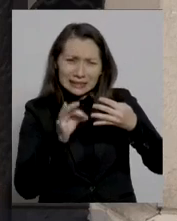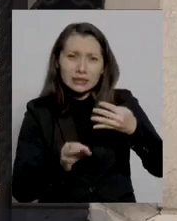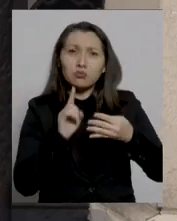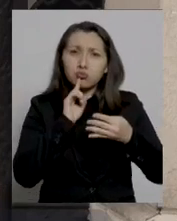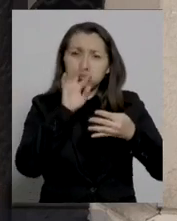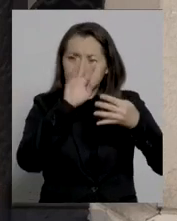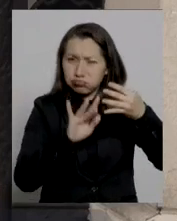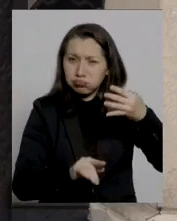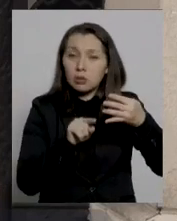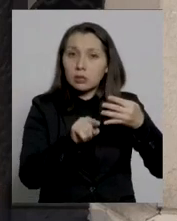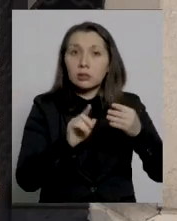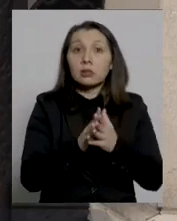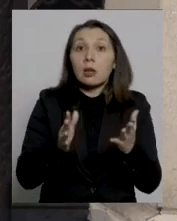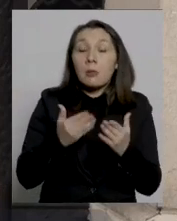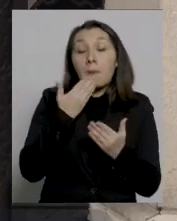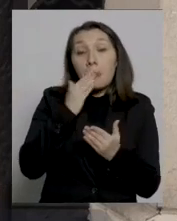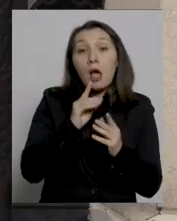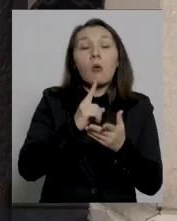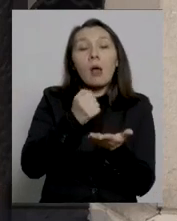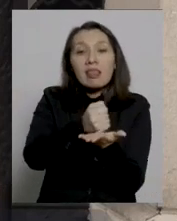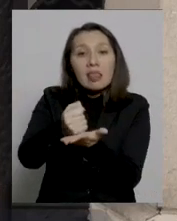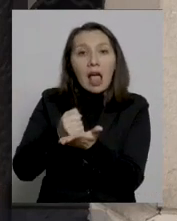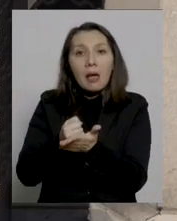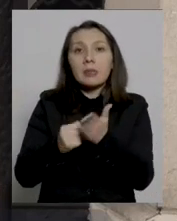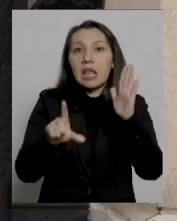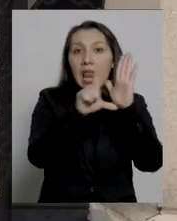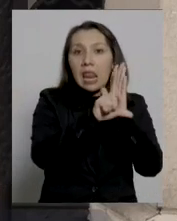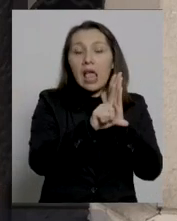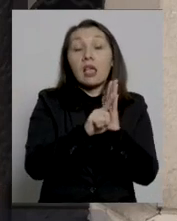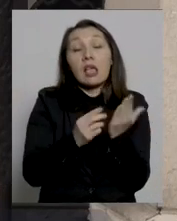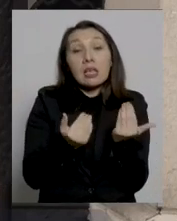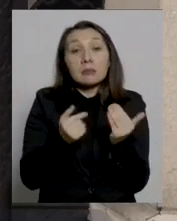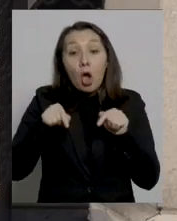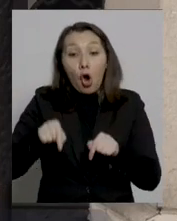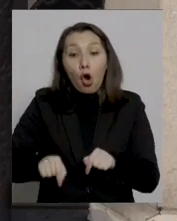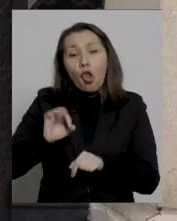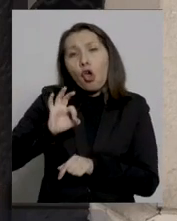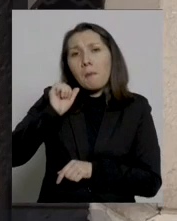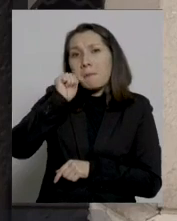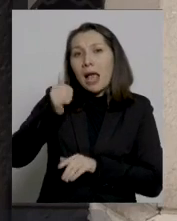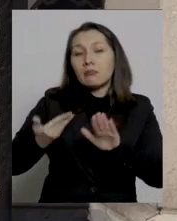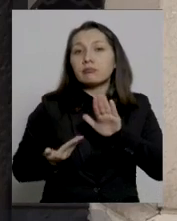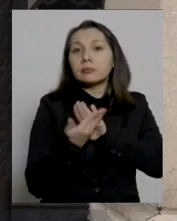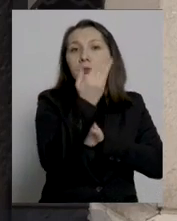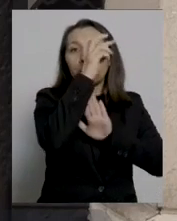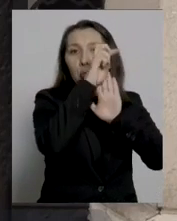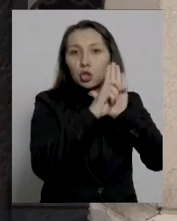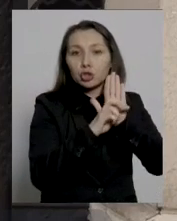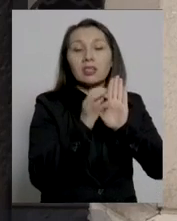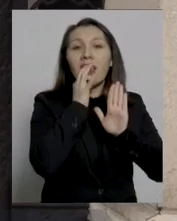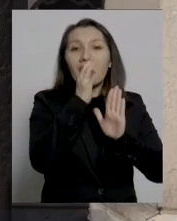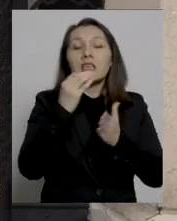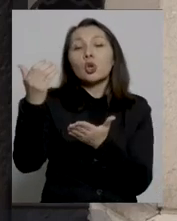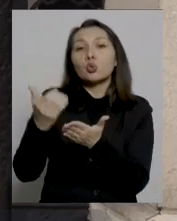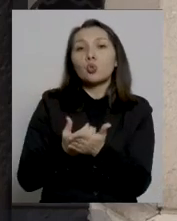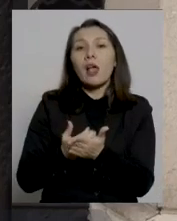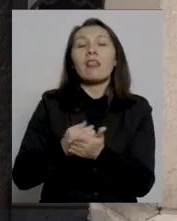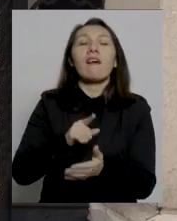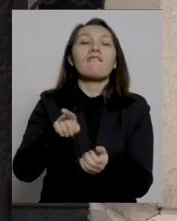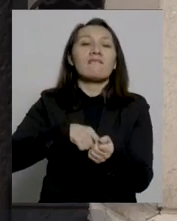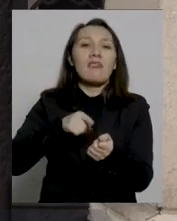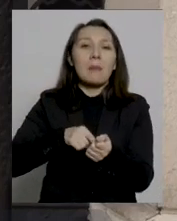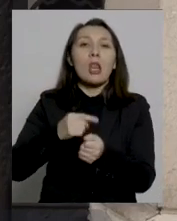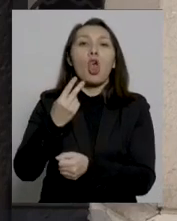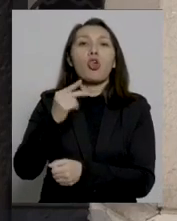por supuesto lo que corresponda se tramitará en sede legislativa. Esperamos enviar hoy o mañana el proyecto que establece el ingreso familiar